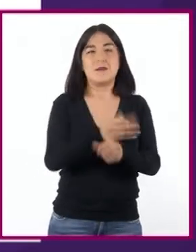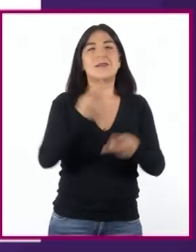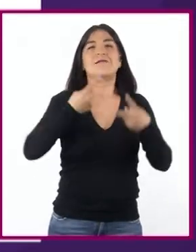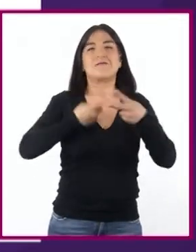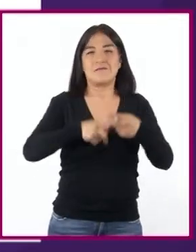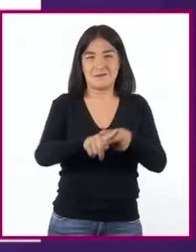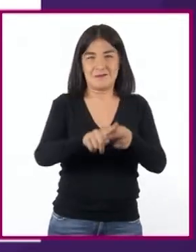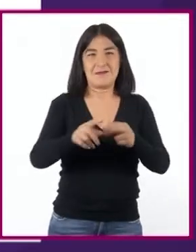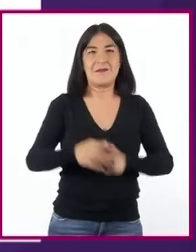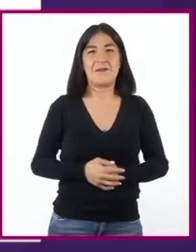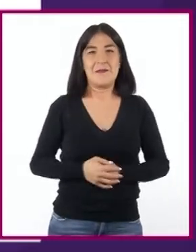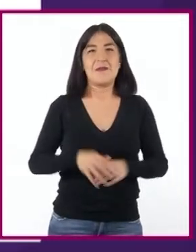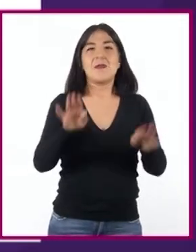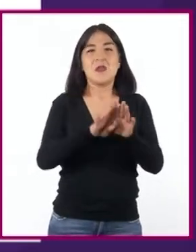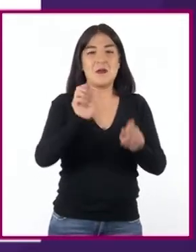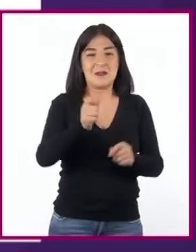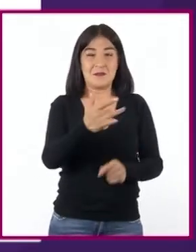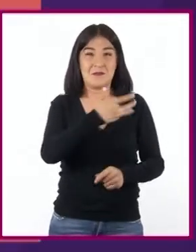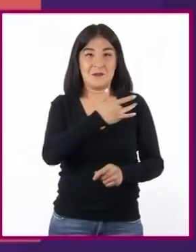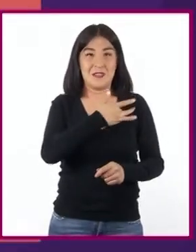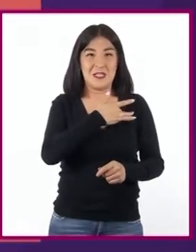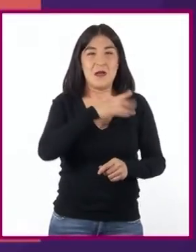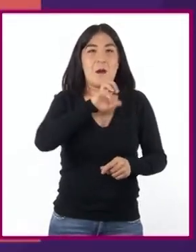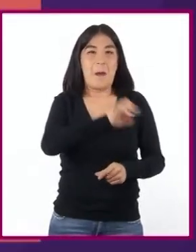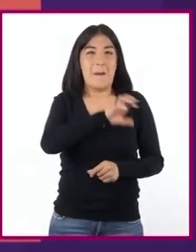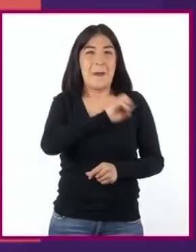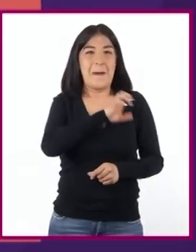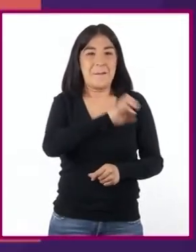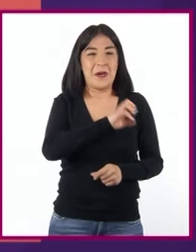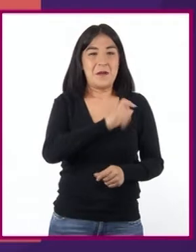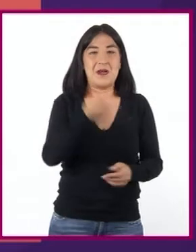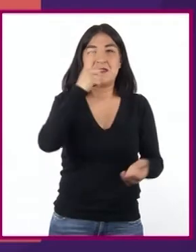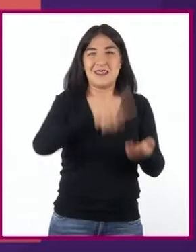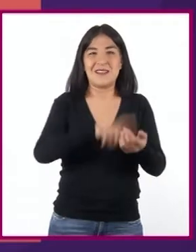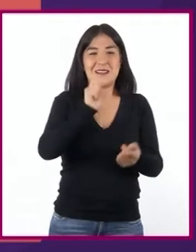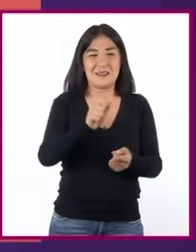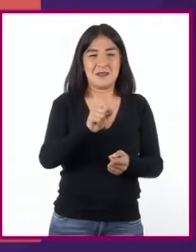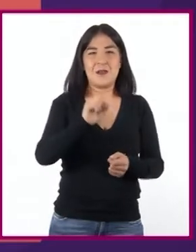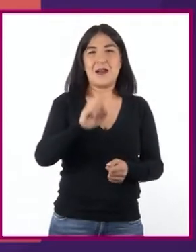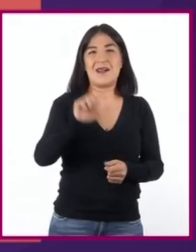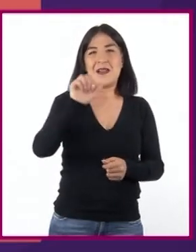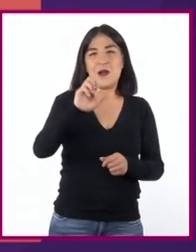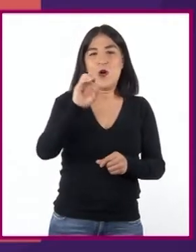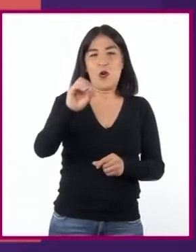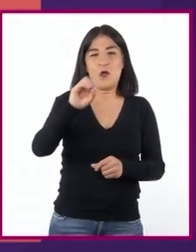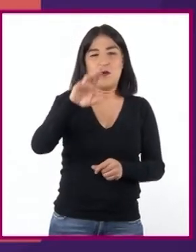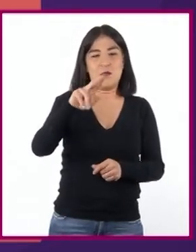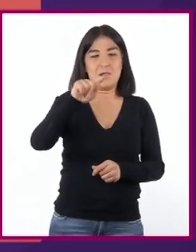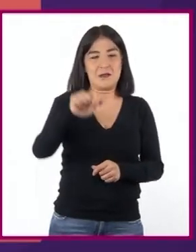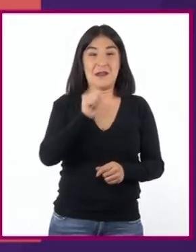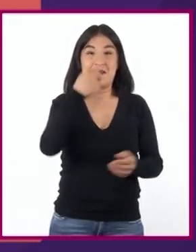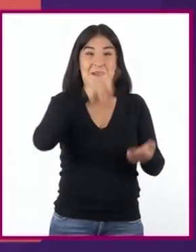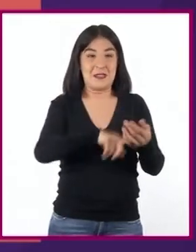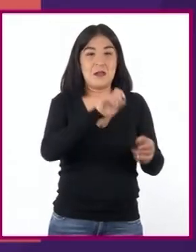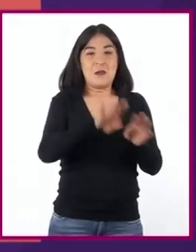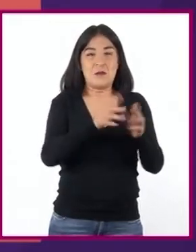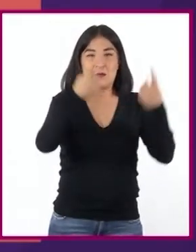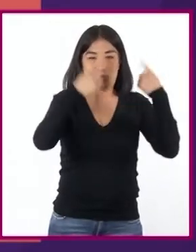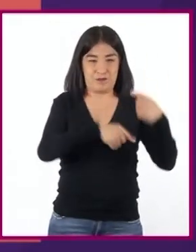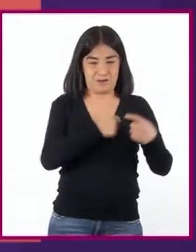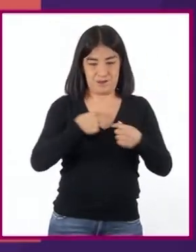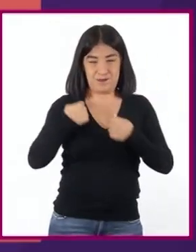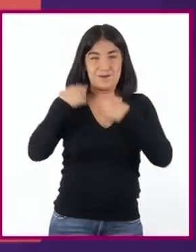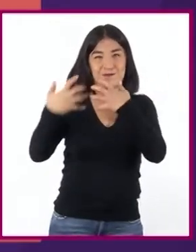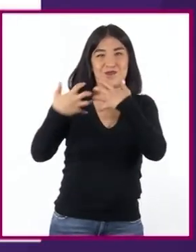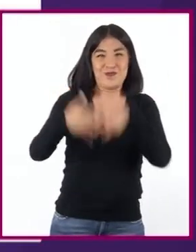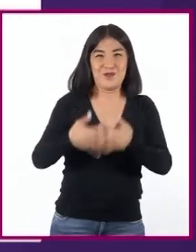comienza. Con la contracción del corazón, la sangre sale por la arteria aorta. A través de las arterias, la sangre recorre todo el